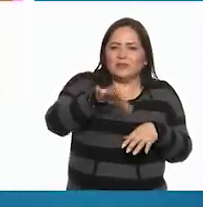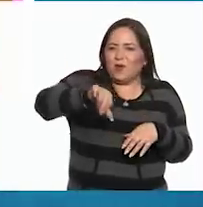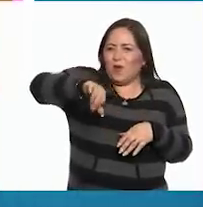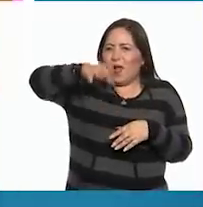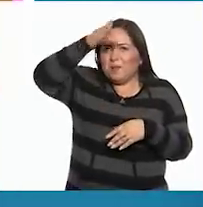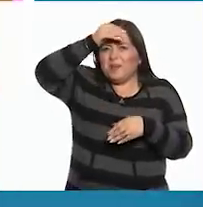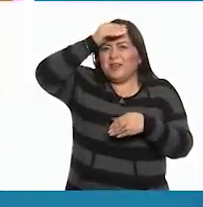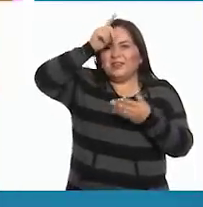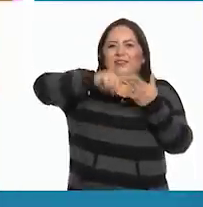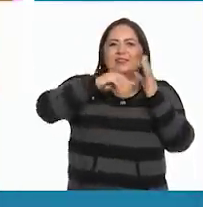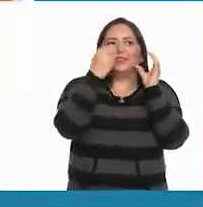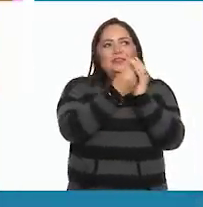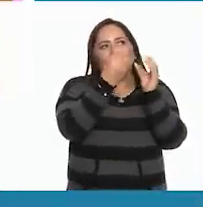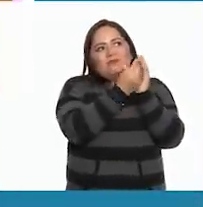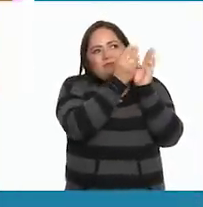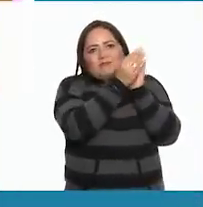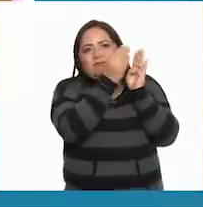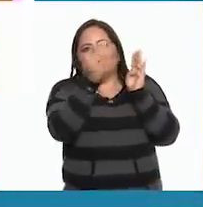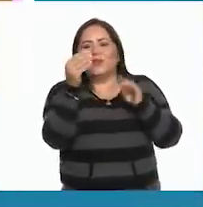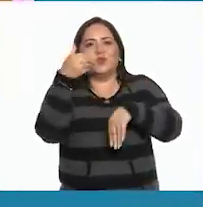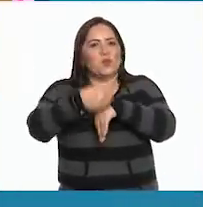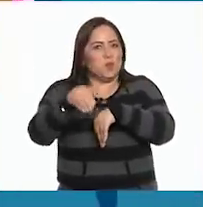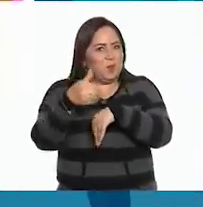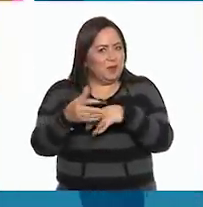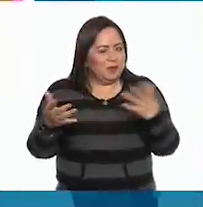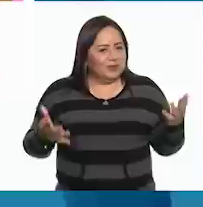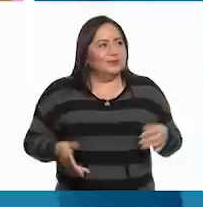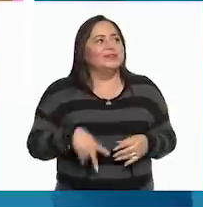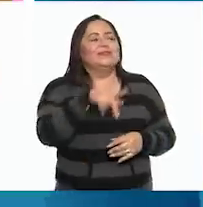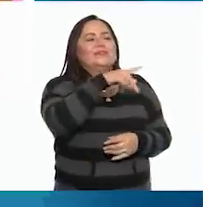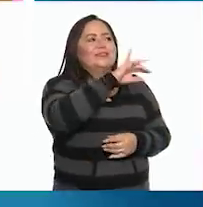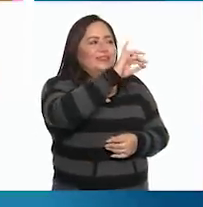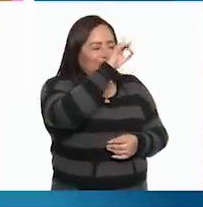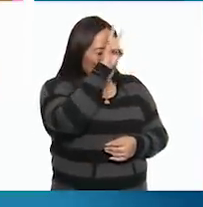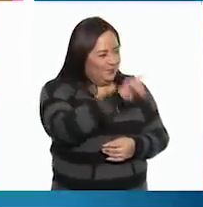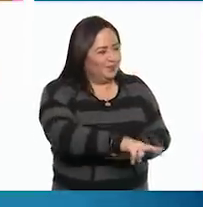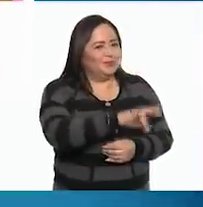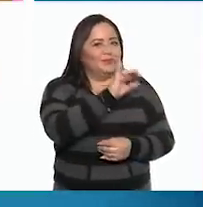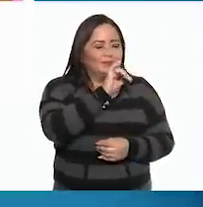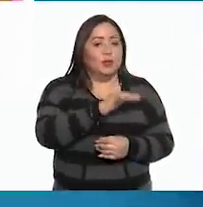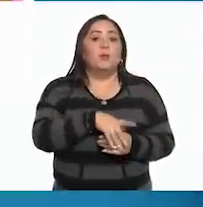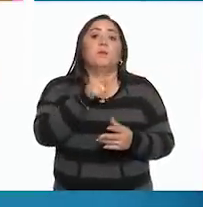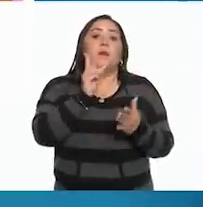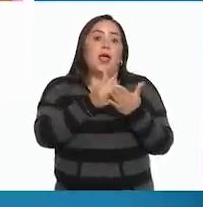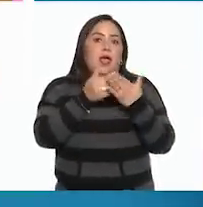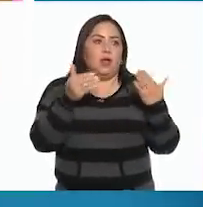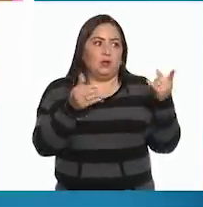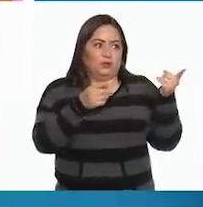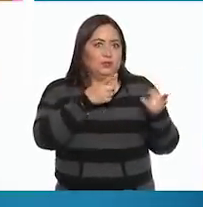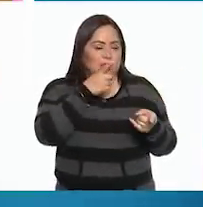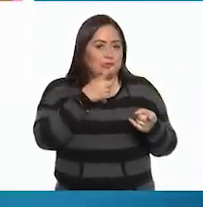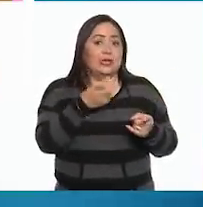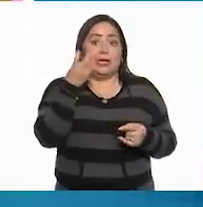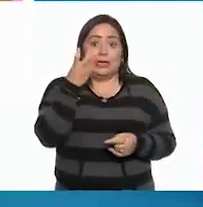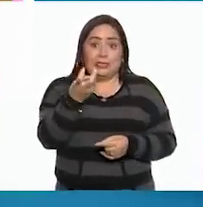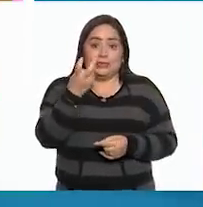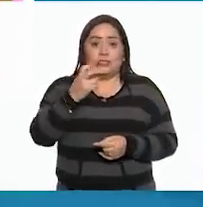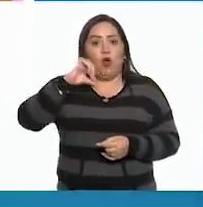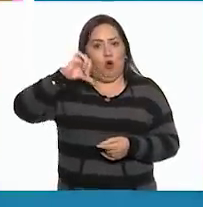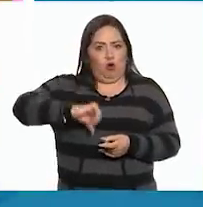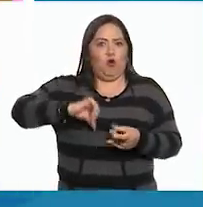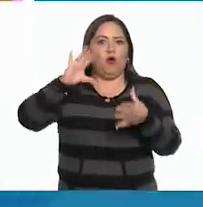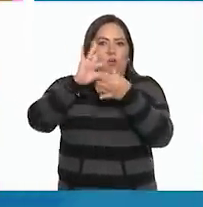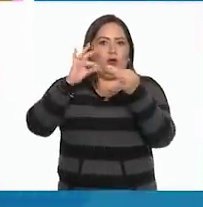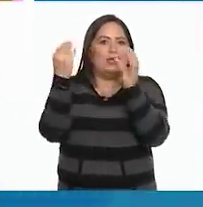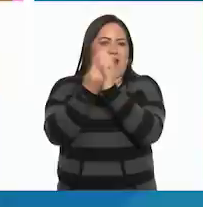aprendido sobre las sucesiones numéricas. ¡Sí, Don Leopoldo! Y ahora que lo menciona, ese es el tema que veremos